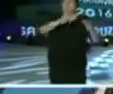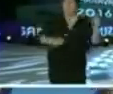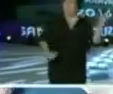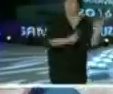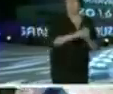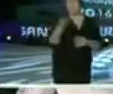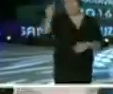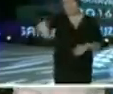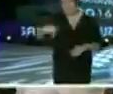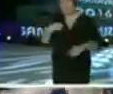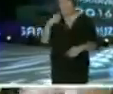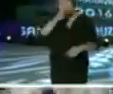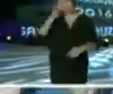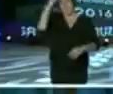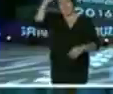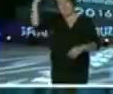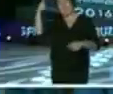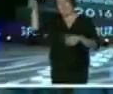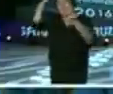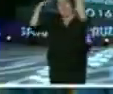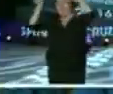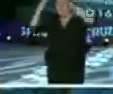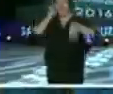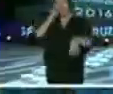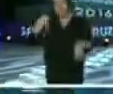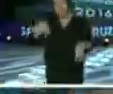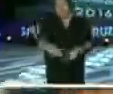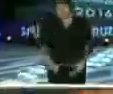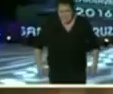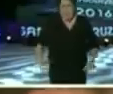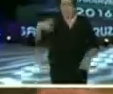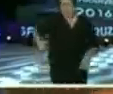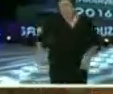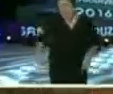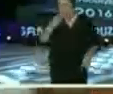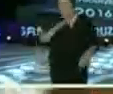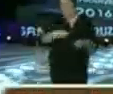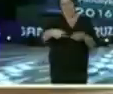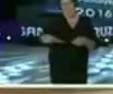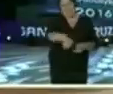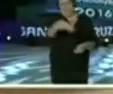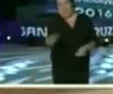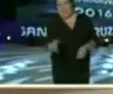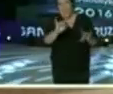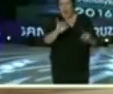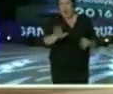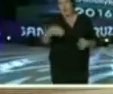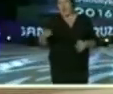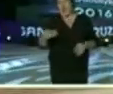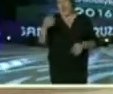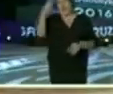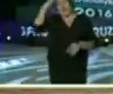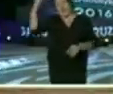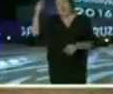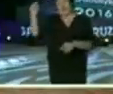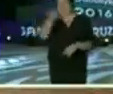Reina porque nunca se despeña, y es que no me gusta nada ni de princesa la braga. Y si se mira de oro, me cago en el rey de espada.